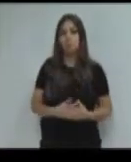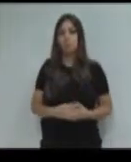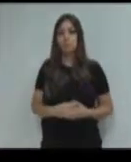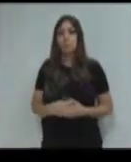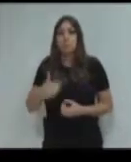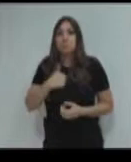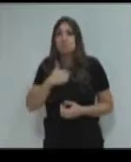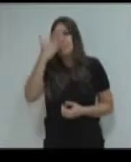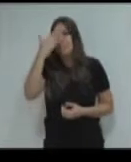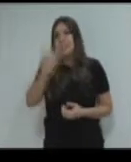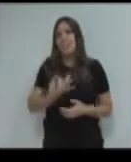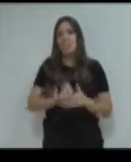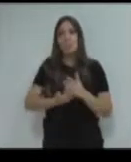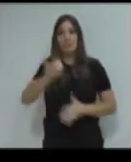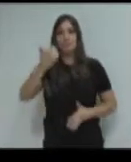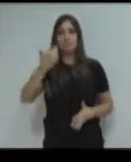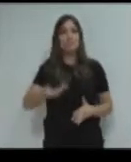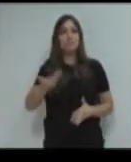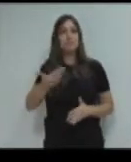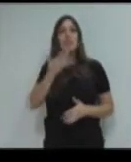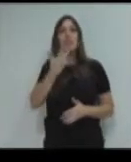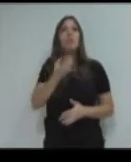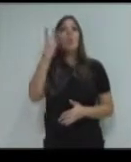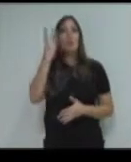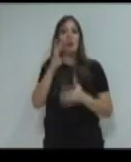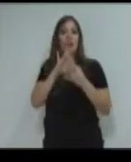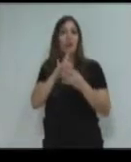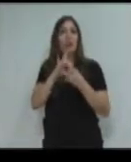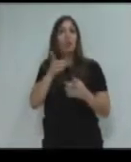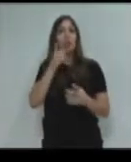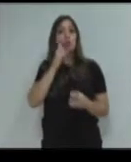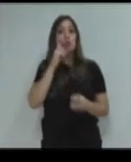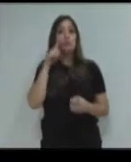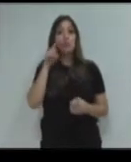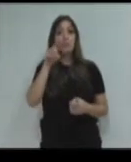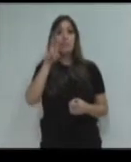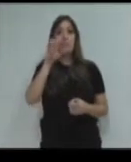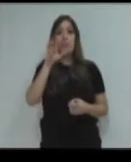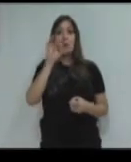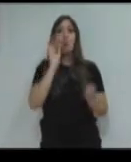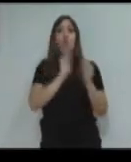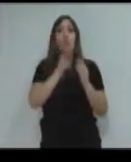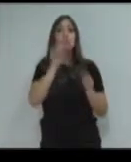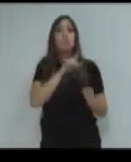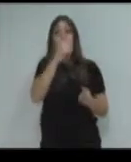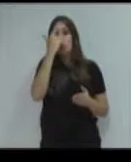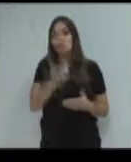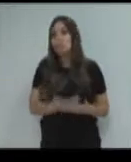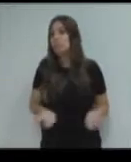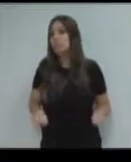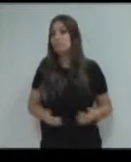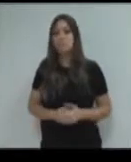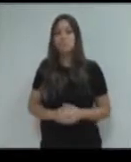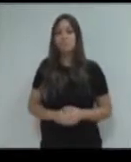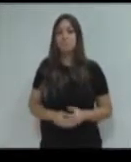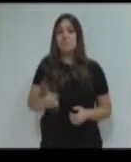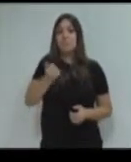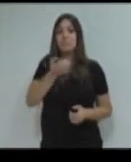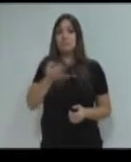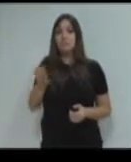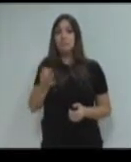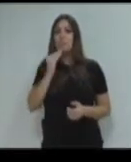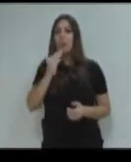Eso sería, yo creo, la idea con la que habría que trabajar, y no sé si Paco también estará de acuerdo en el hecho de que es mejor tener